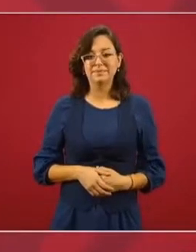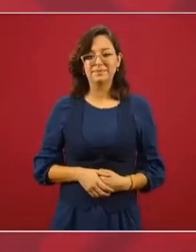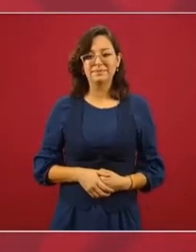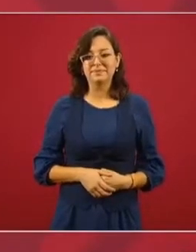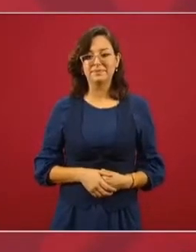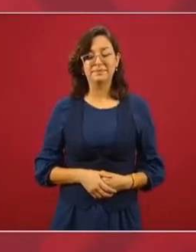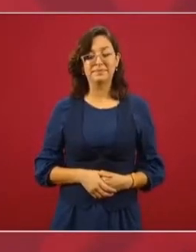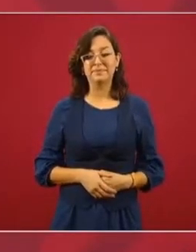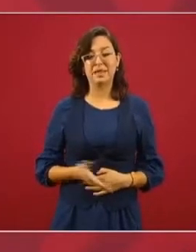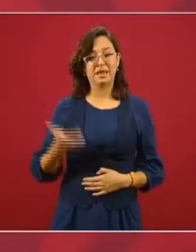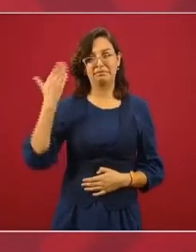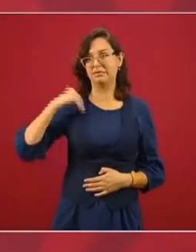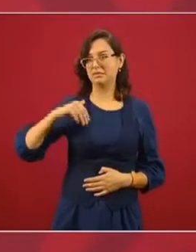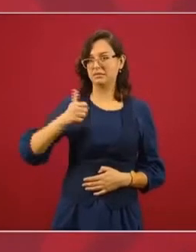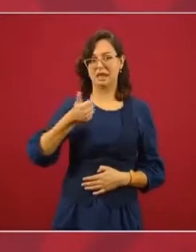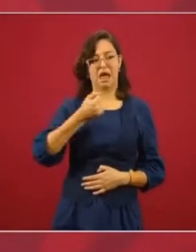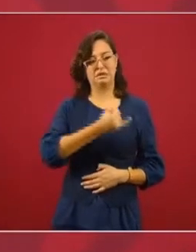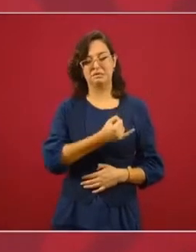eran otros tiempos, pero